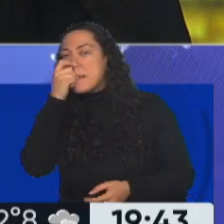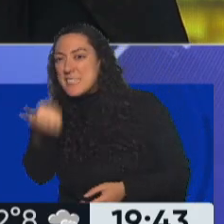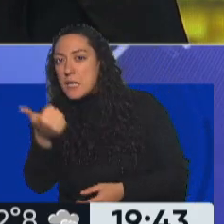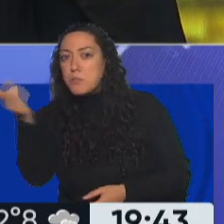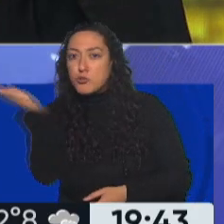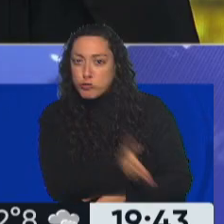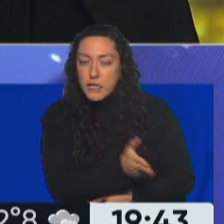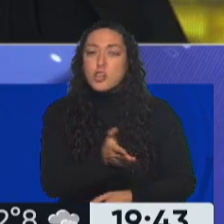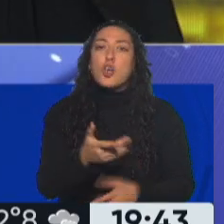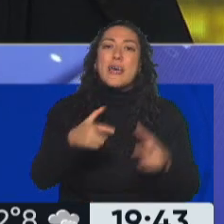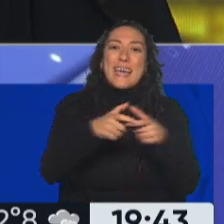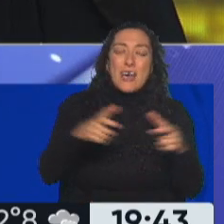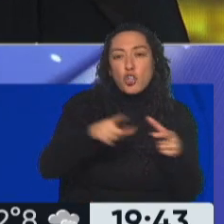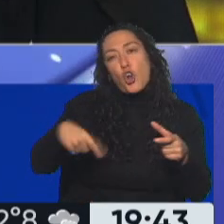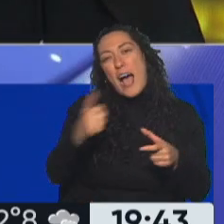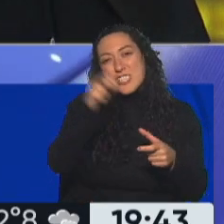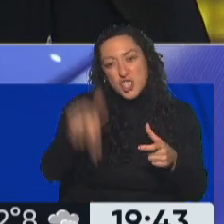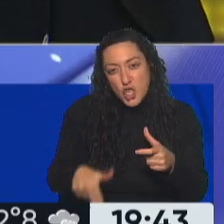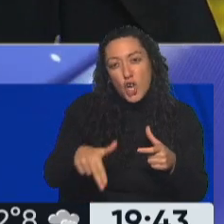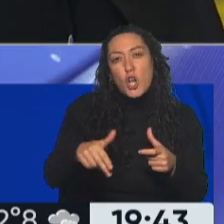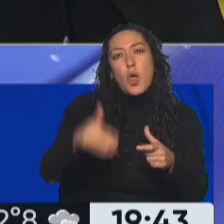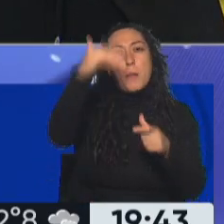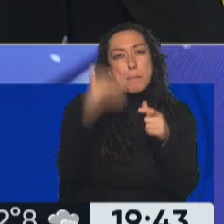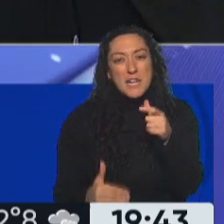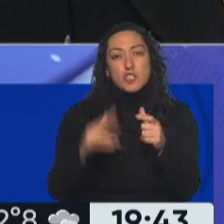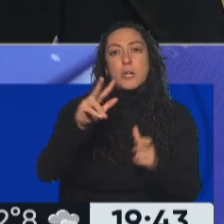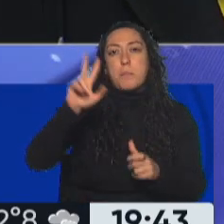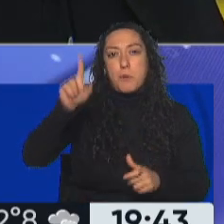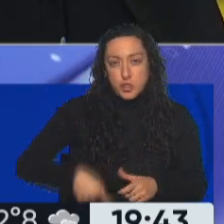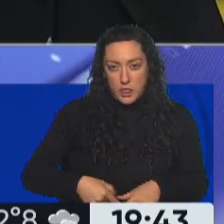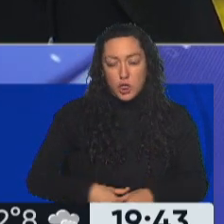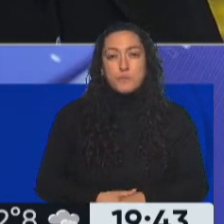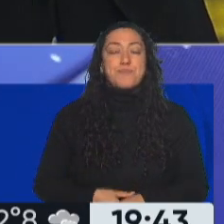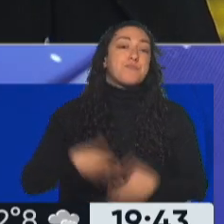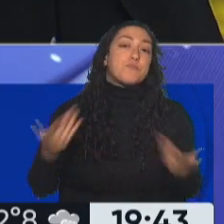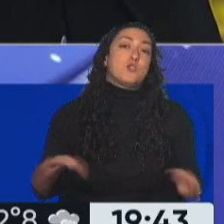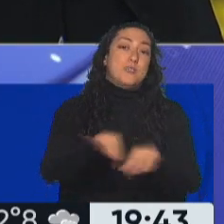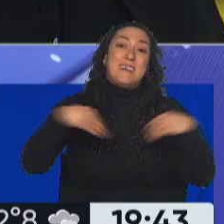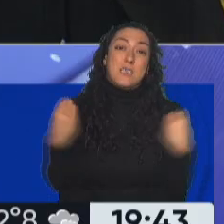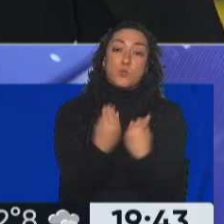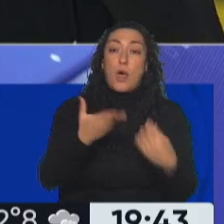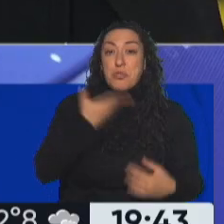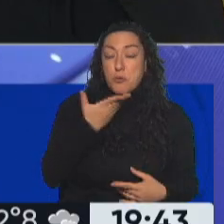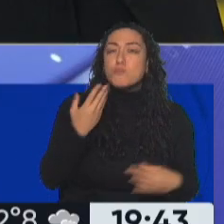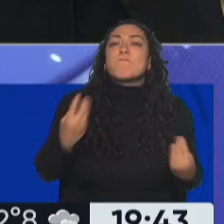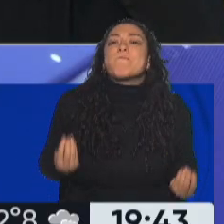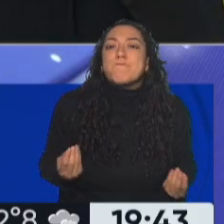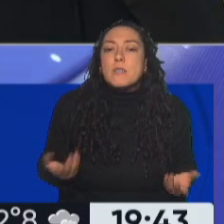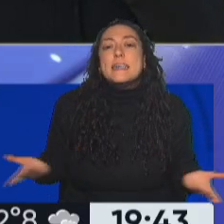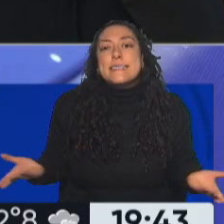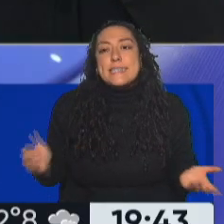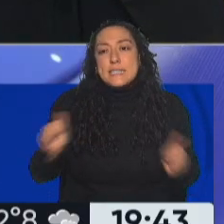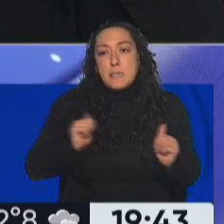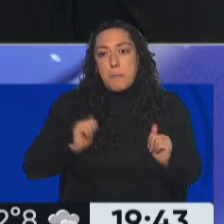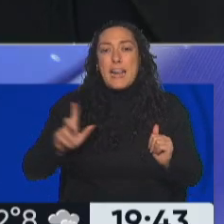las acciones tuvieron una baja promedio del 3%. Para saber las consecuencias que va a tener el discurso vamos a tener que esperar a la jornada